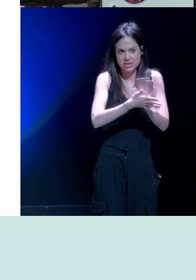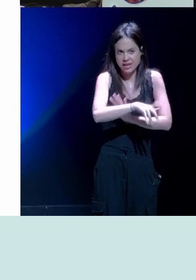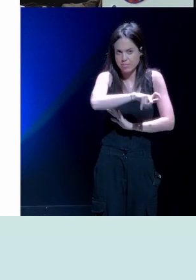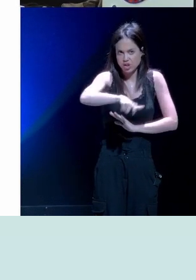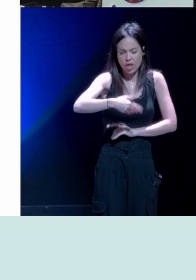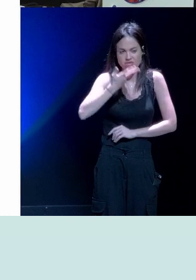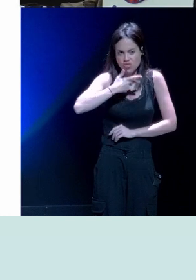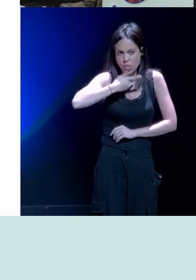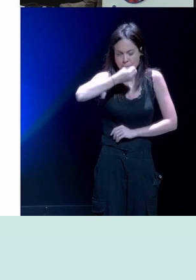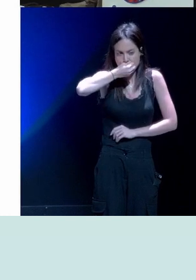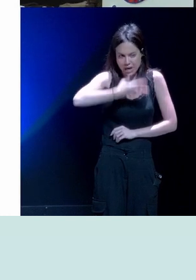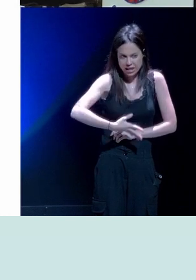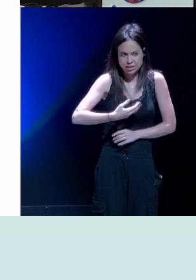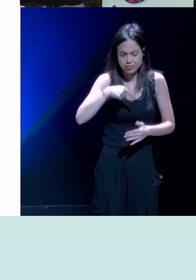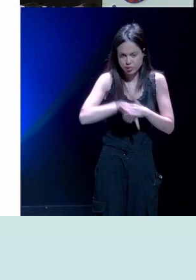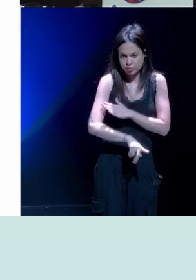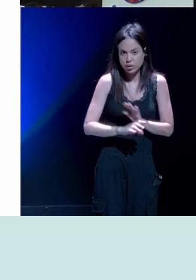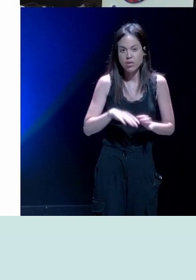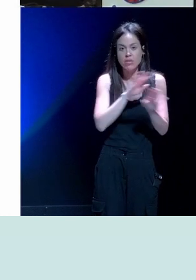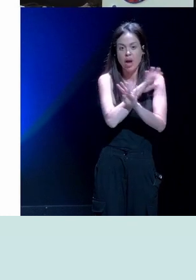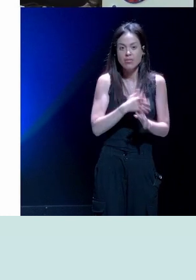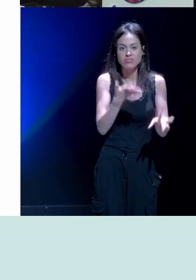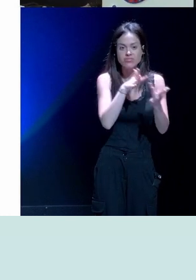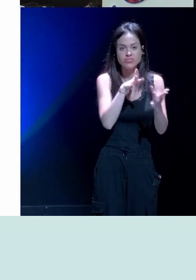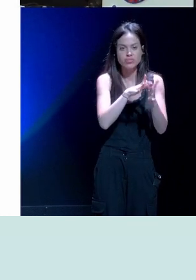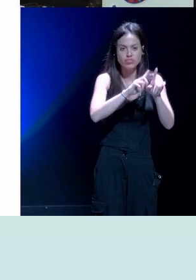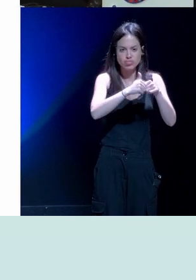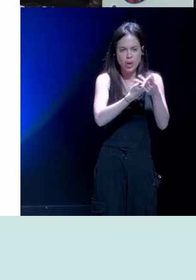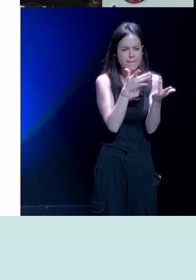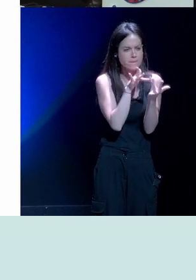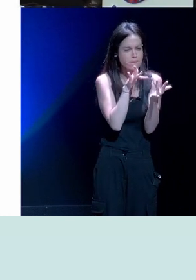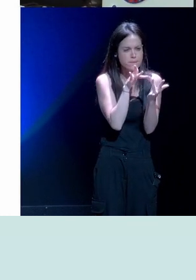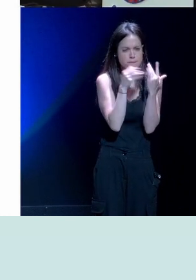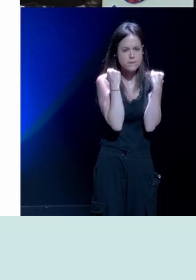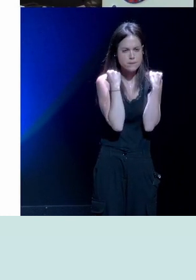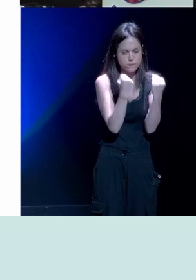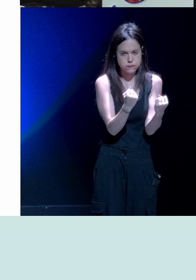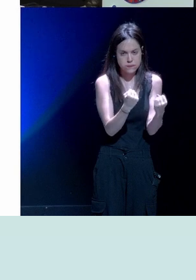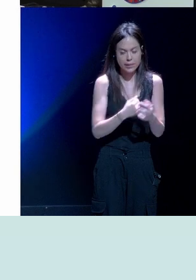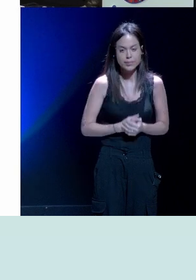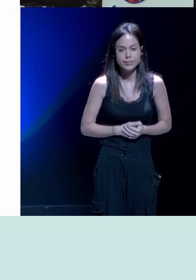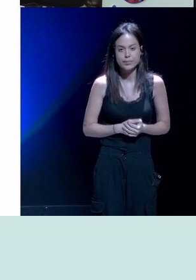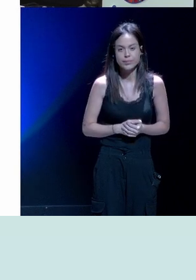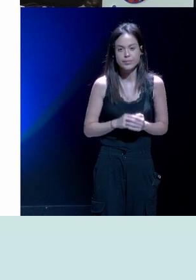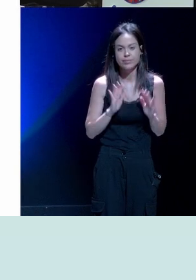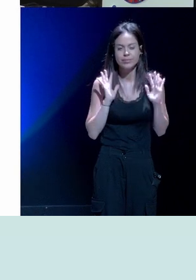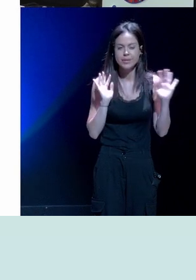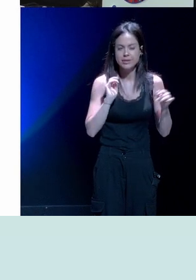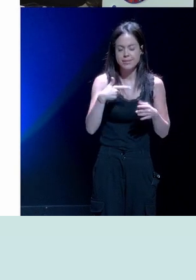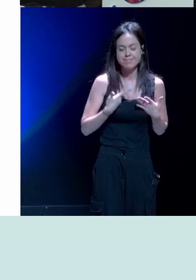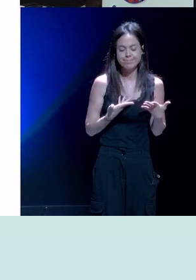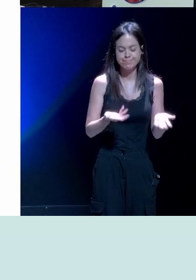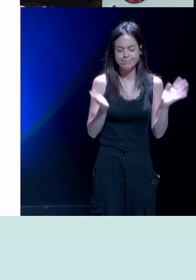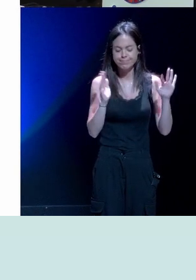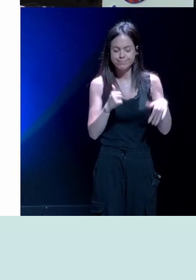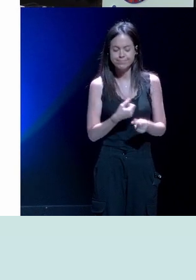sí, los vínculos son muy fuertes entre los miembros de la misma familia, pero hay cierta desconfianza